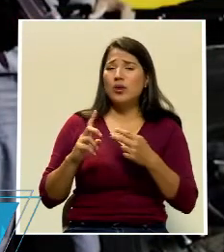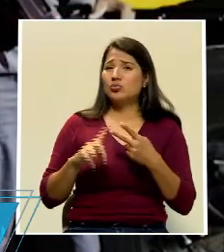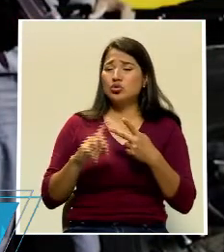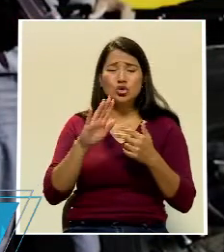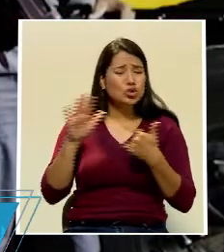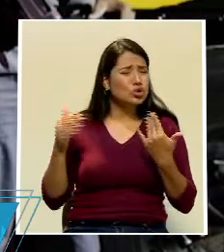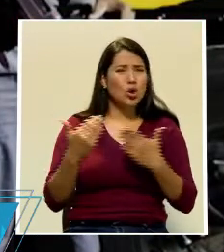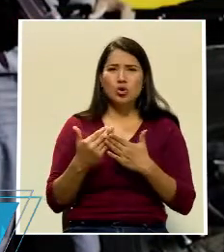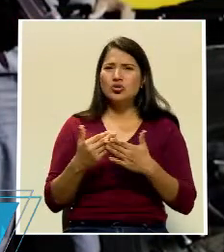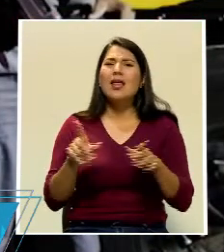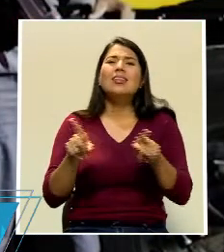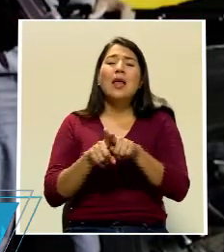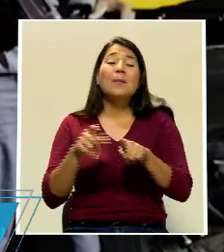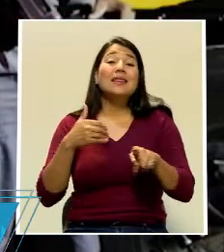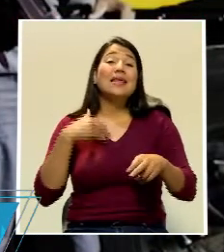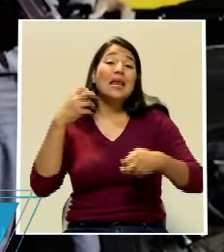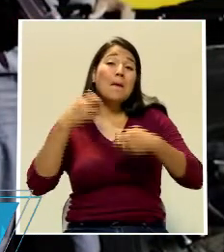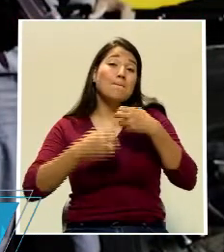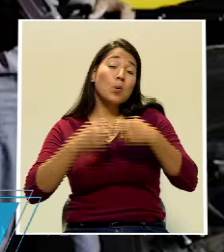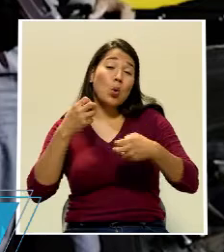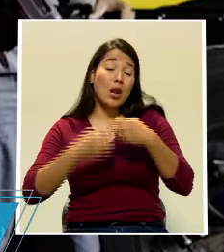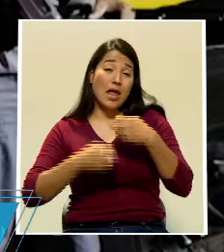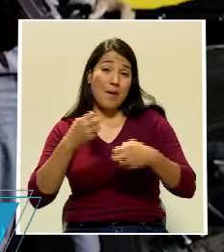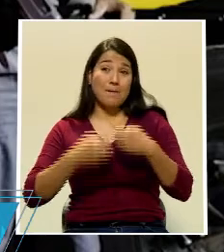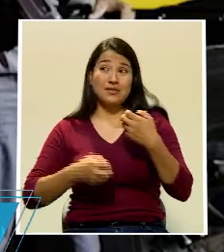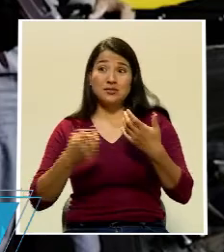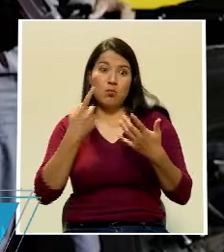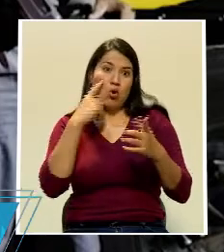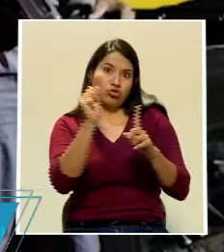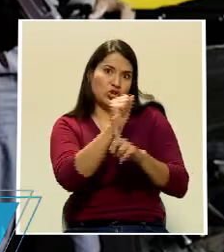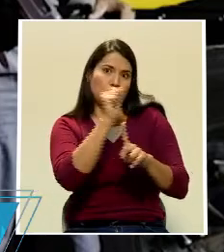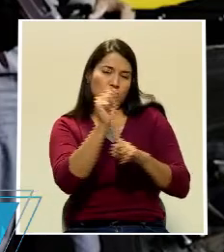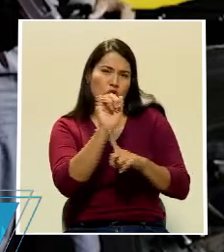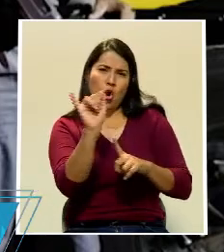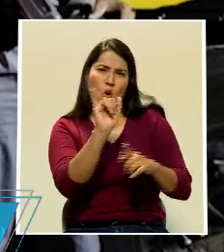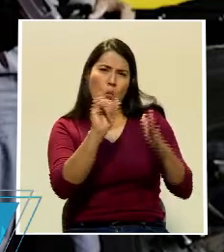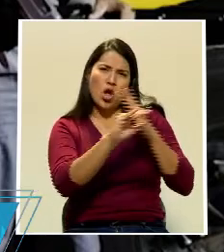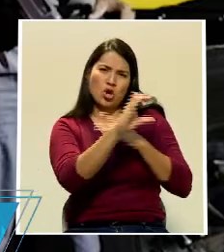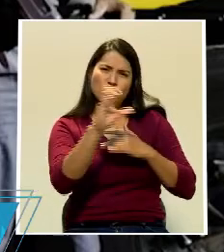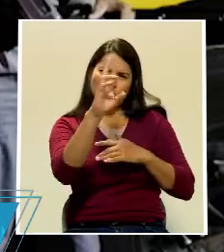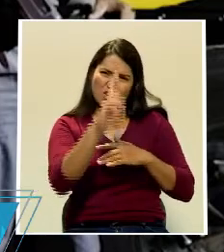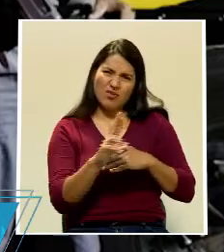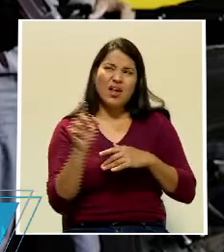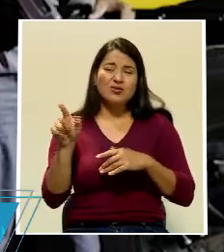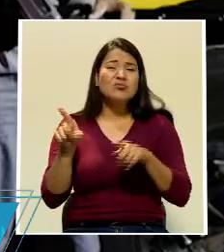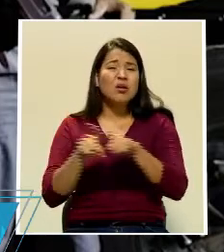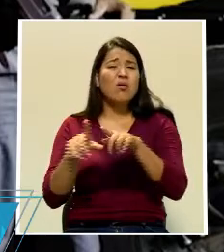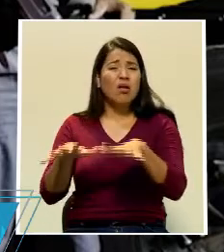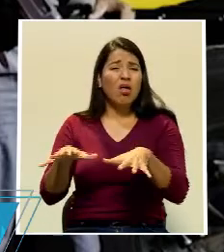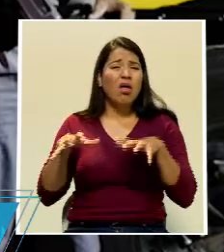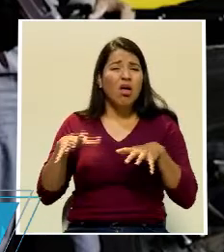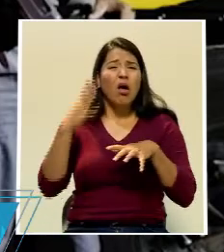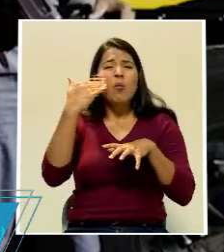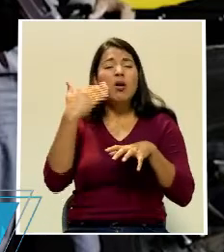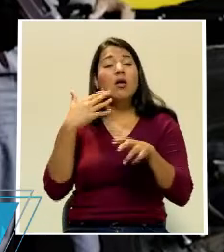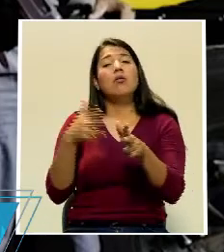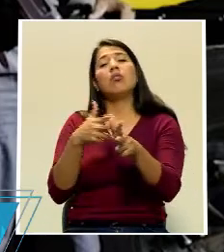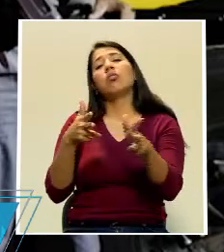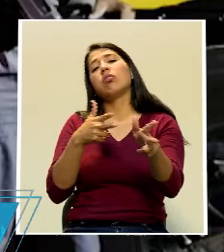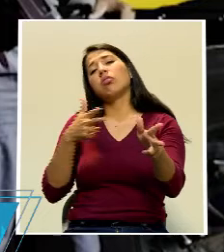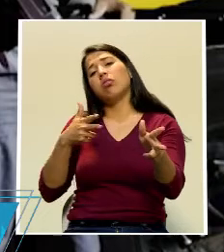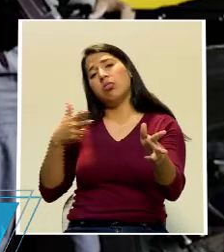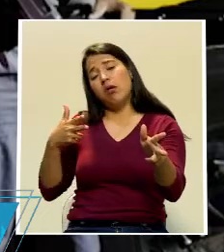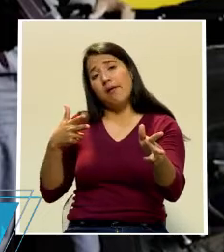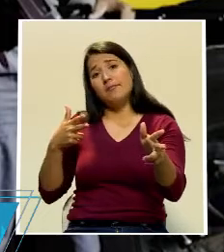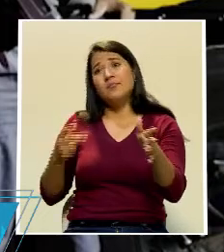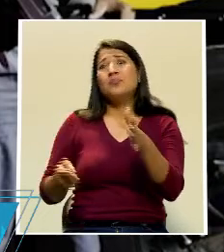También han tenido conflictos por cuestiones como nos pasa a nosotros en Costa Rica, por las cuestiones de las presas, de que entonces se han confrontado con choferes violentos